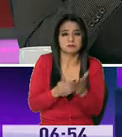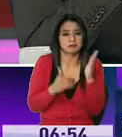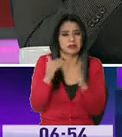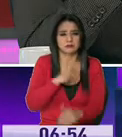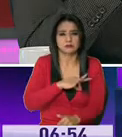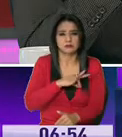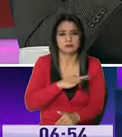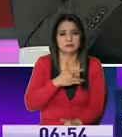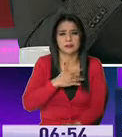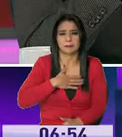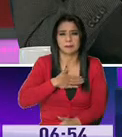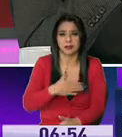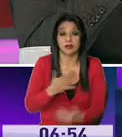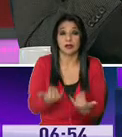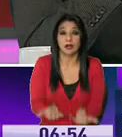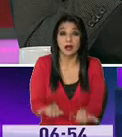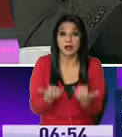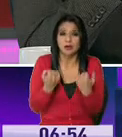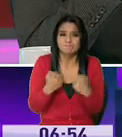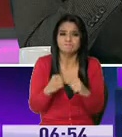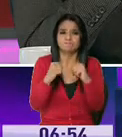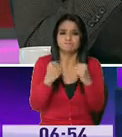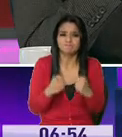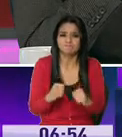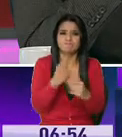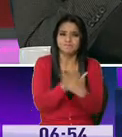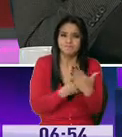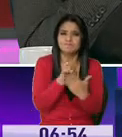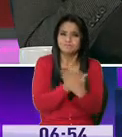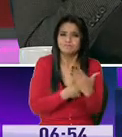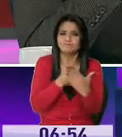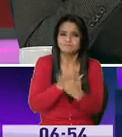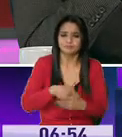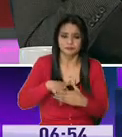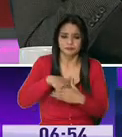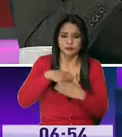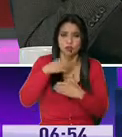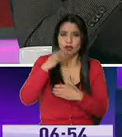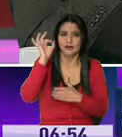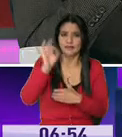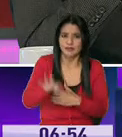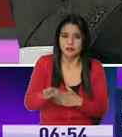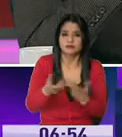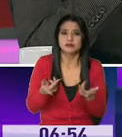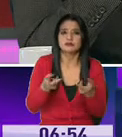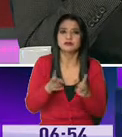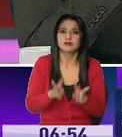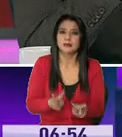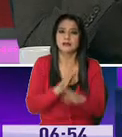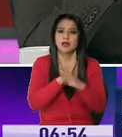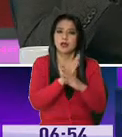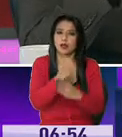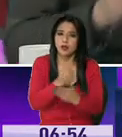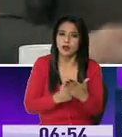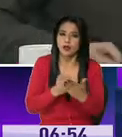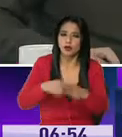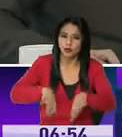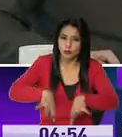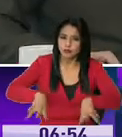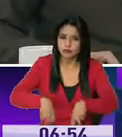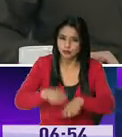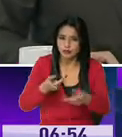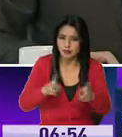que sí nos comentan cómo los precios de las mascarillas se habían elevado, pero que en algunos casos ellos decidieron no comprar porque evidentemente se notaba que no existía el